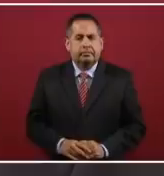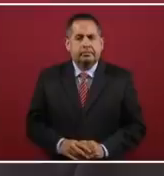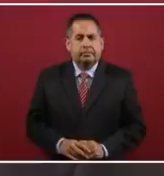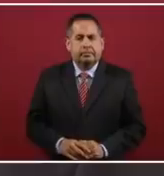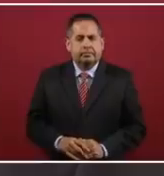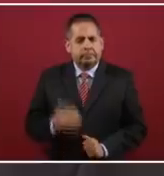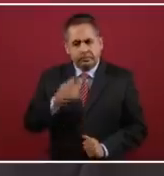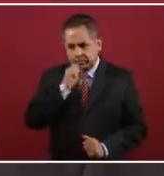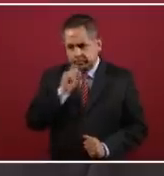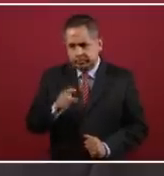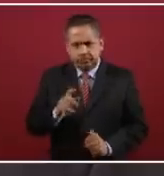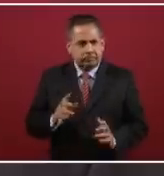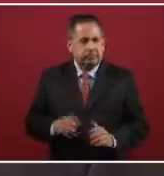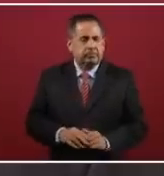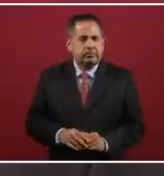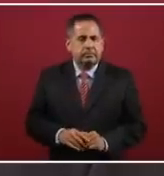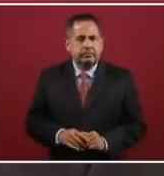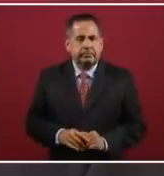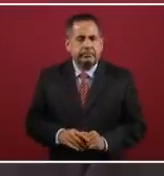y que